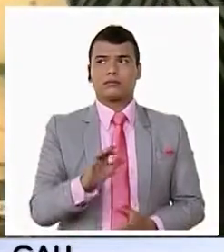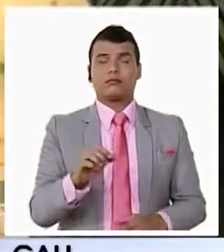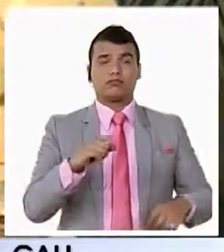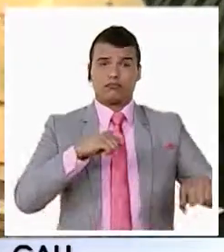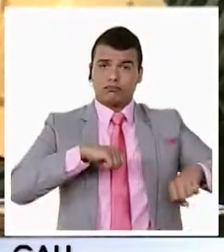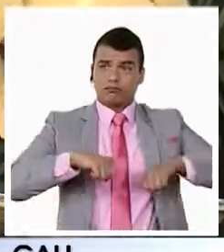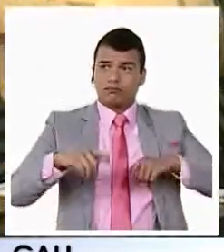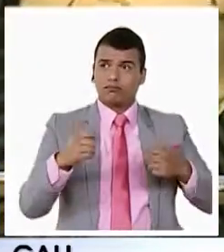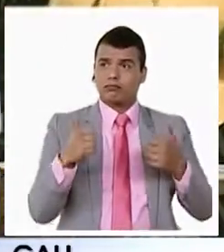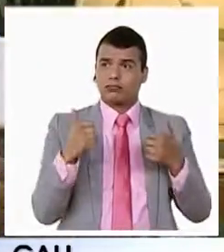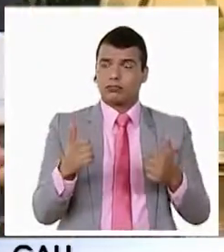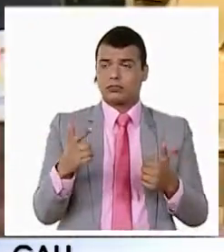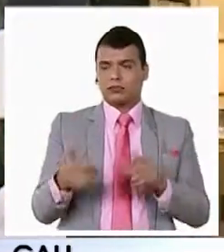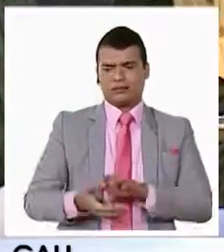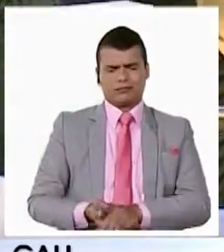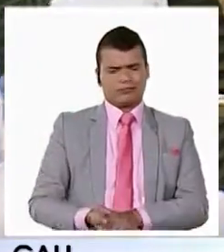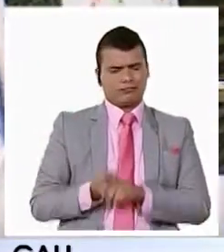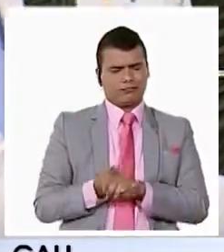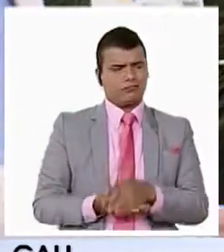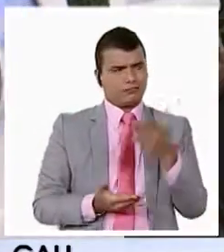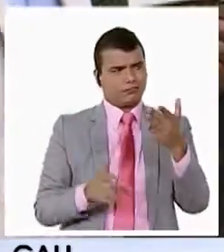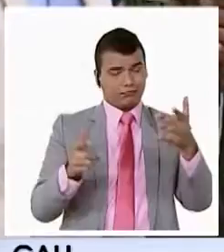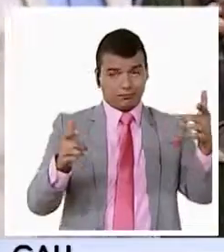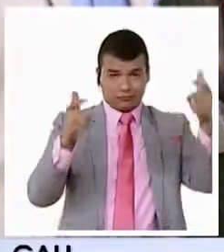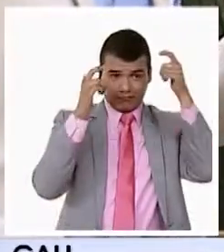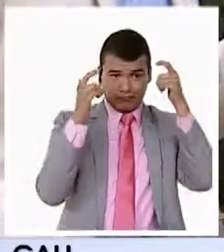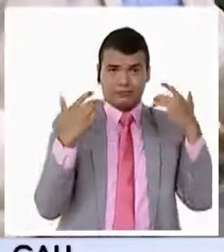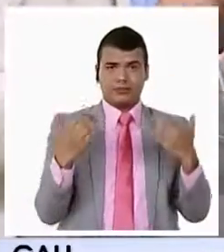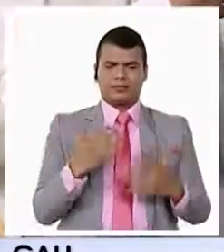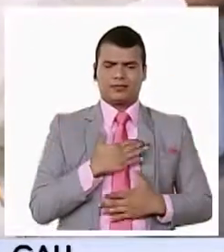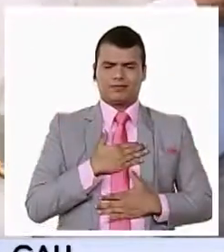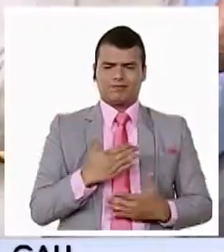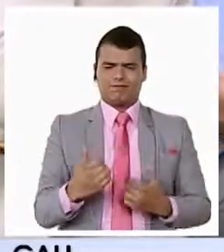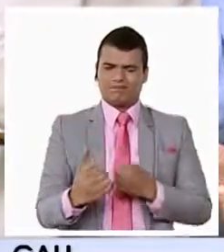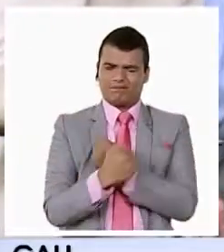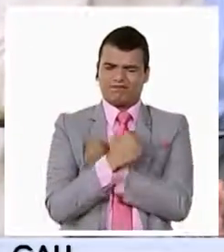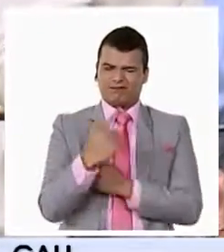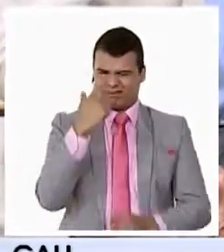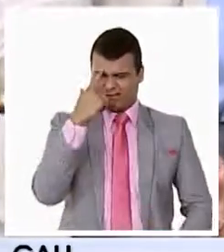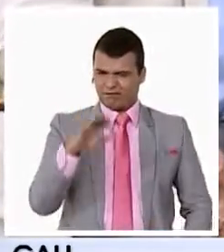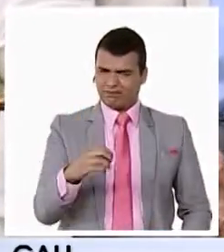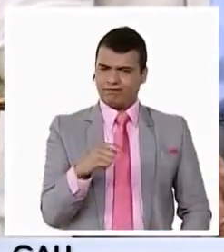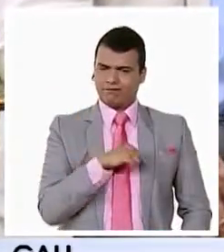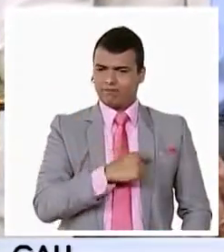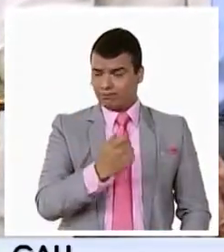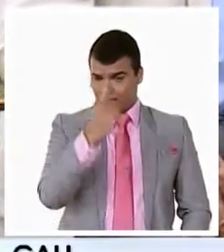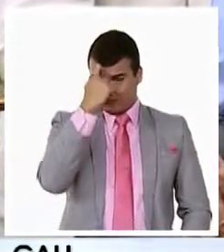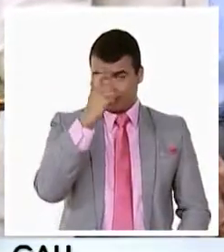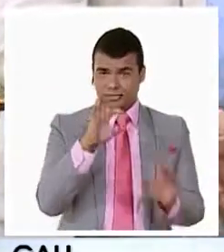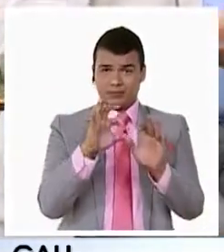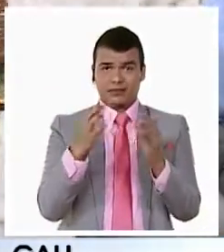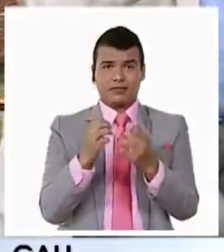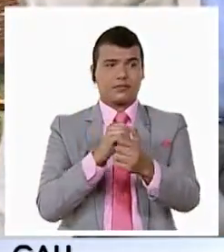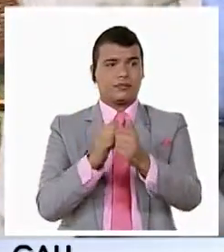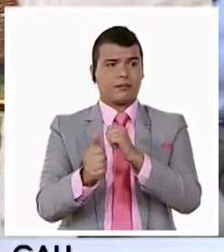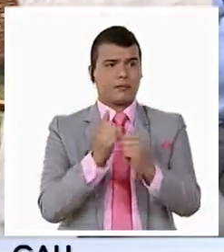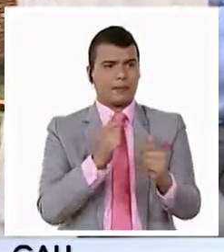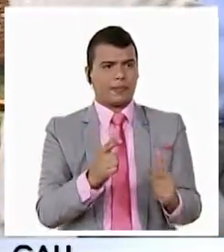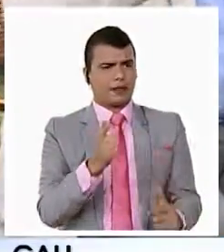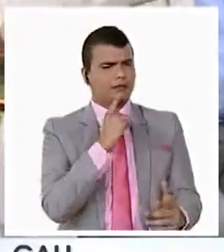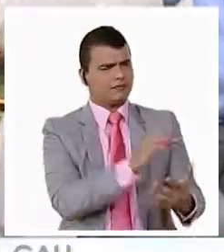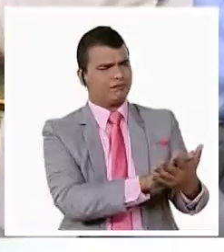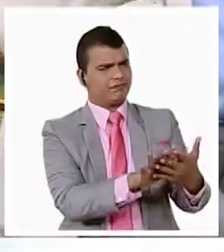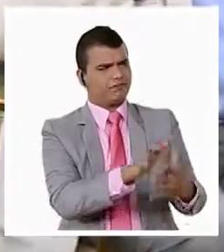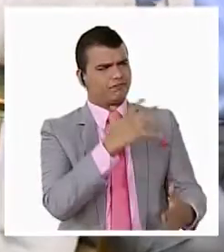un honor para mí estrechar la mano de un rey y de alguien a quien aprecio mucho y que llevo en mis entrañas como parte de mi familia deportiva por tu